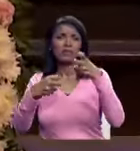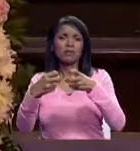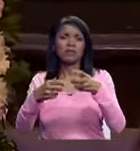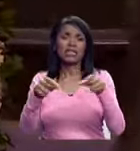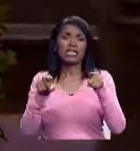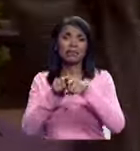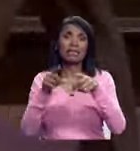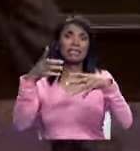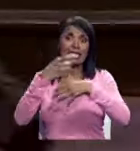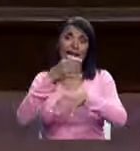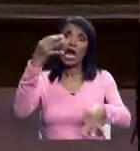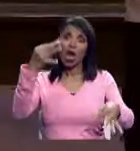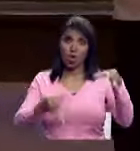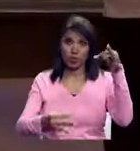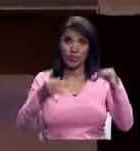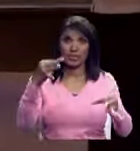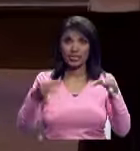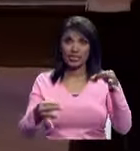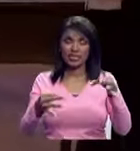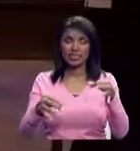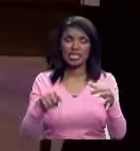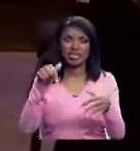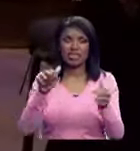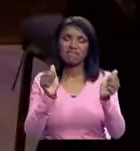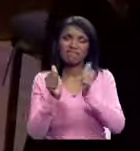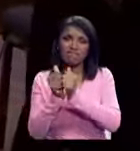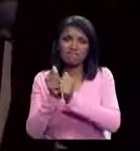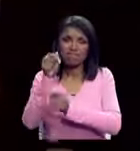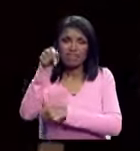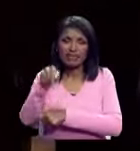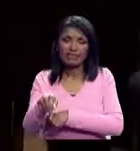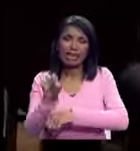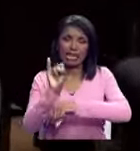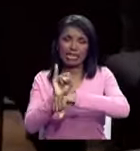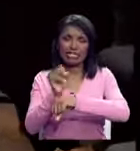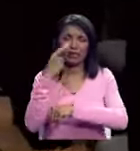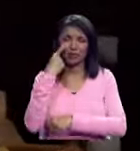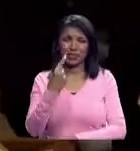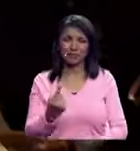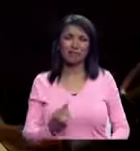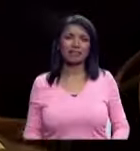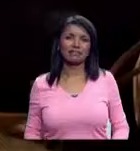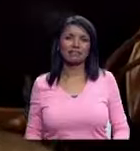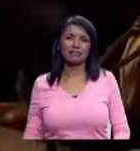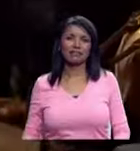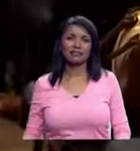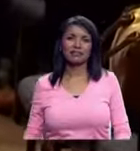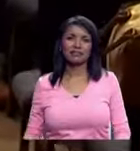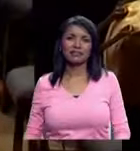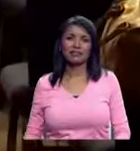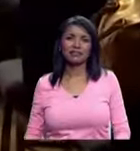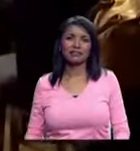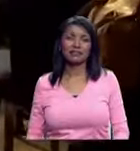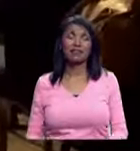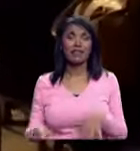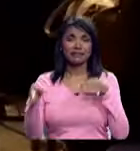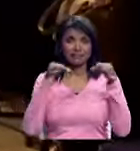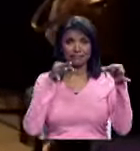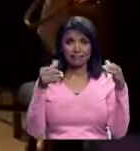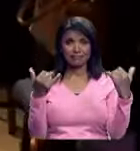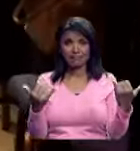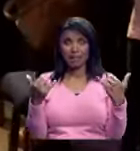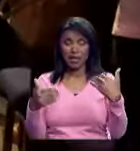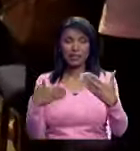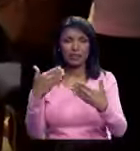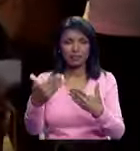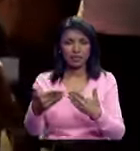justicia. Acompañamos entonces, TVN Noticias acompaña a esta familia hoy a despedir a Rosa Rodríguez. Este es el reporte que tenemos.